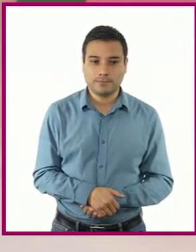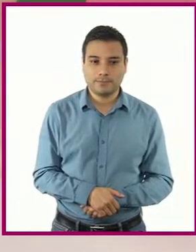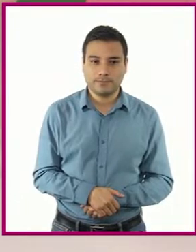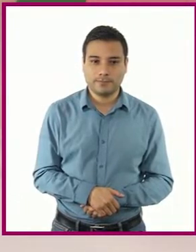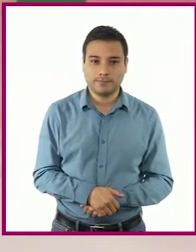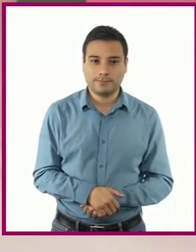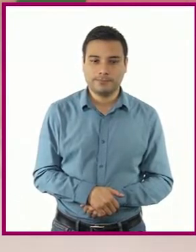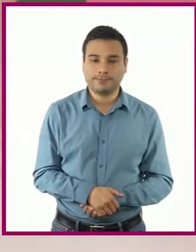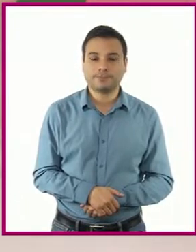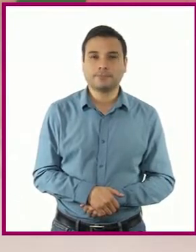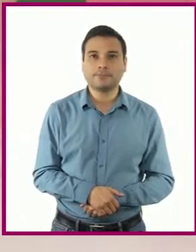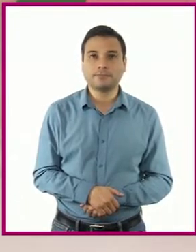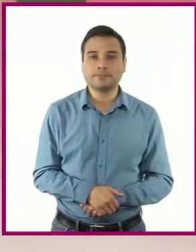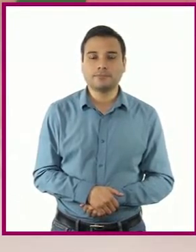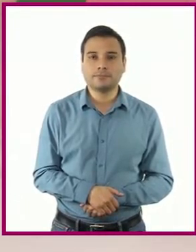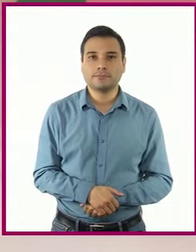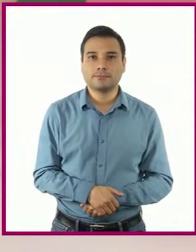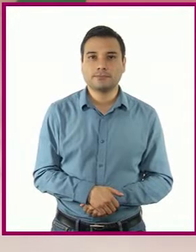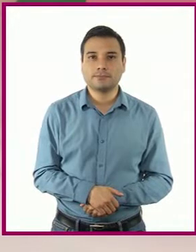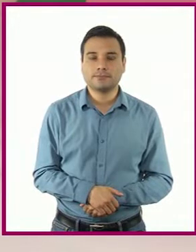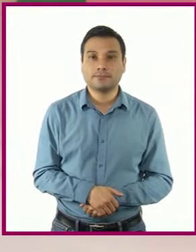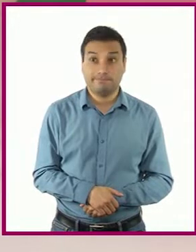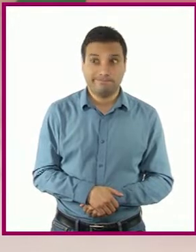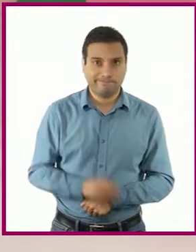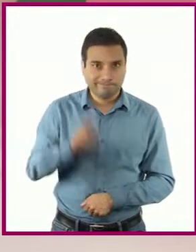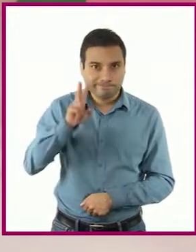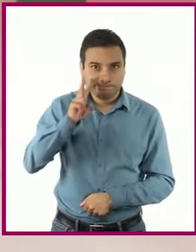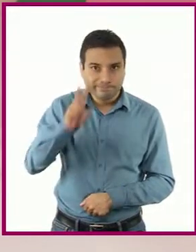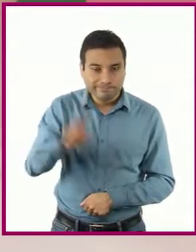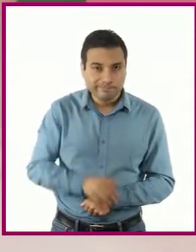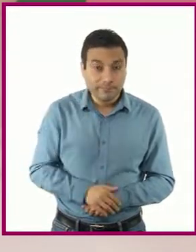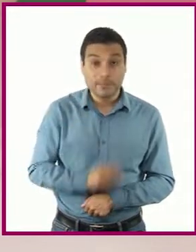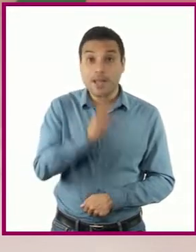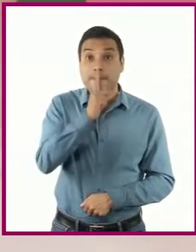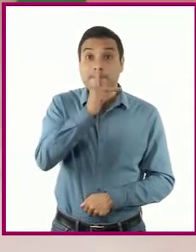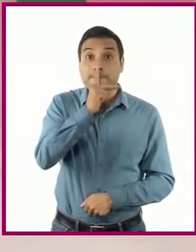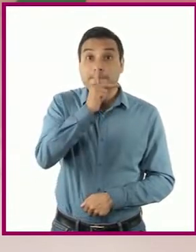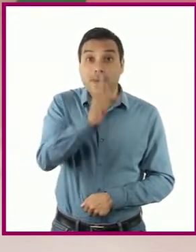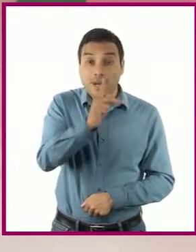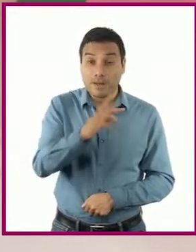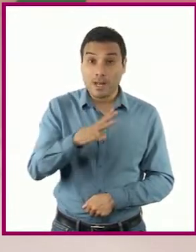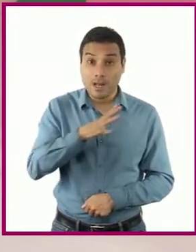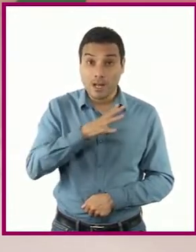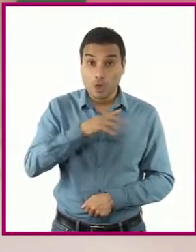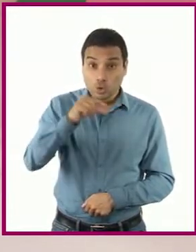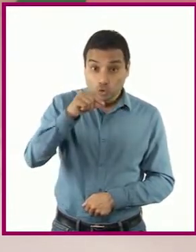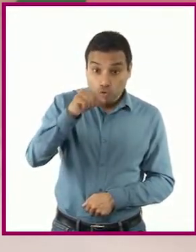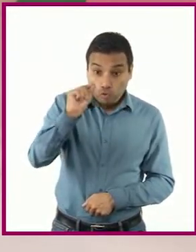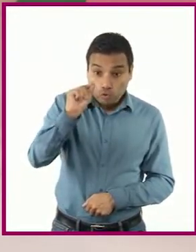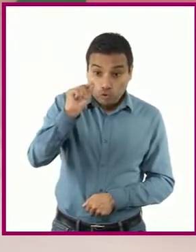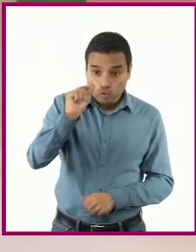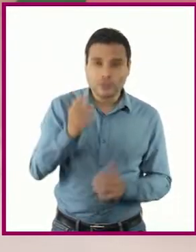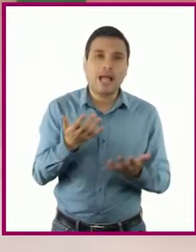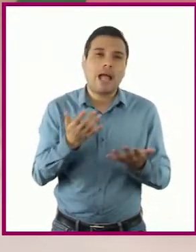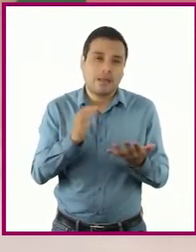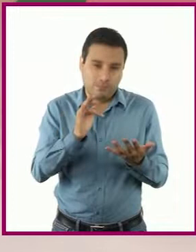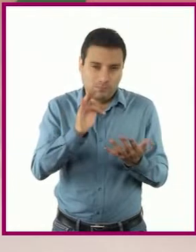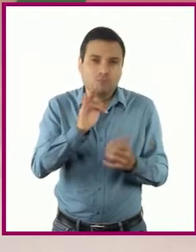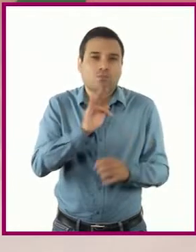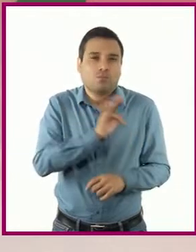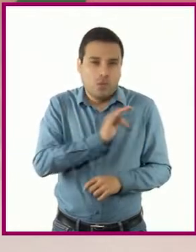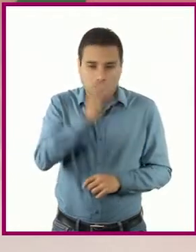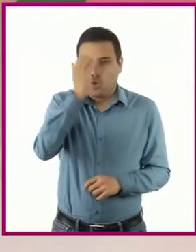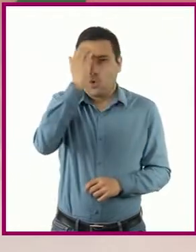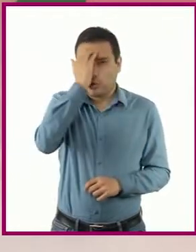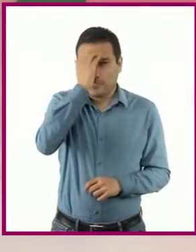intrépido, llévatelo. Como ven, cuando una palabra tiene tilde, es más sencillo identificar su sílaba tónica. De